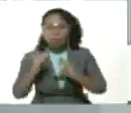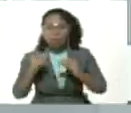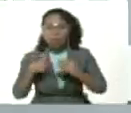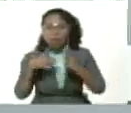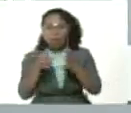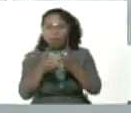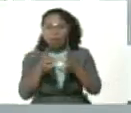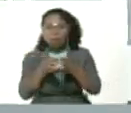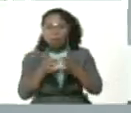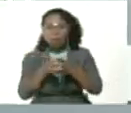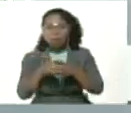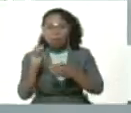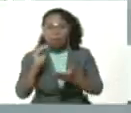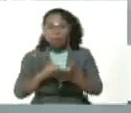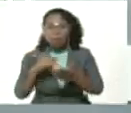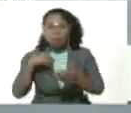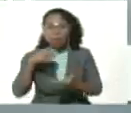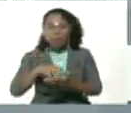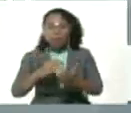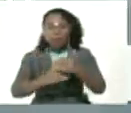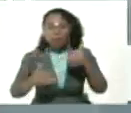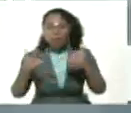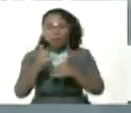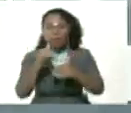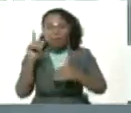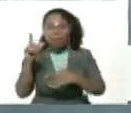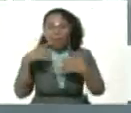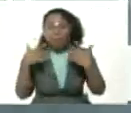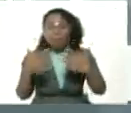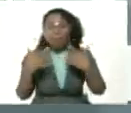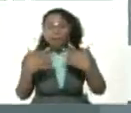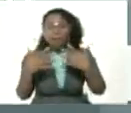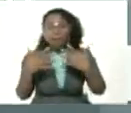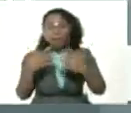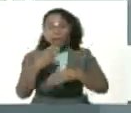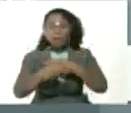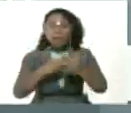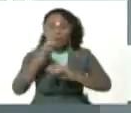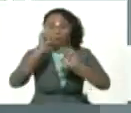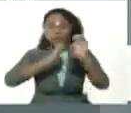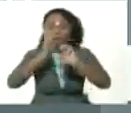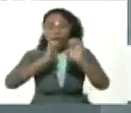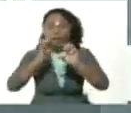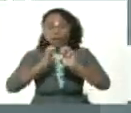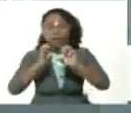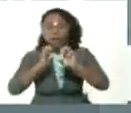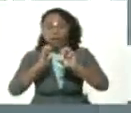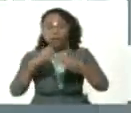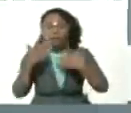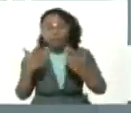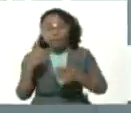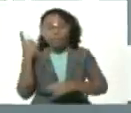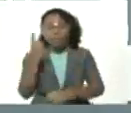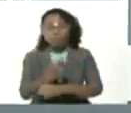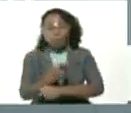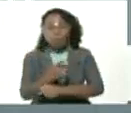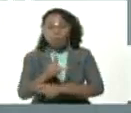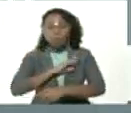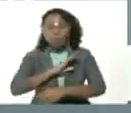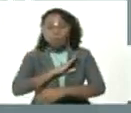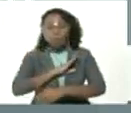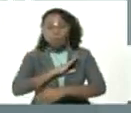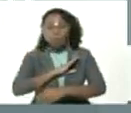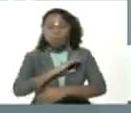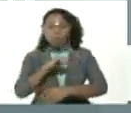equipo en la instalación del Estado Mayor de Emergencia, haciendo la evaluación de las acciones que debemos tomar para el día